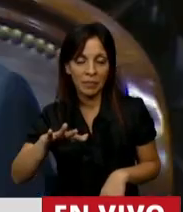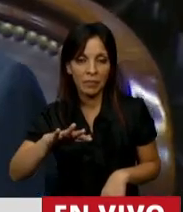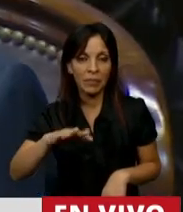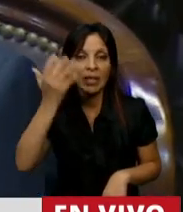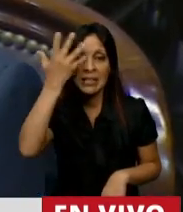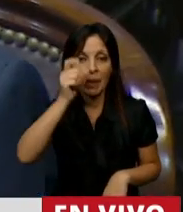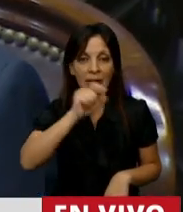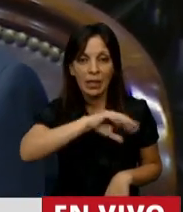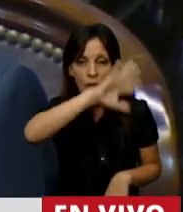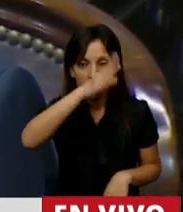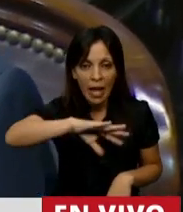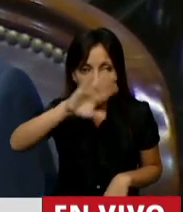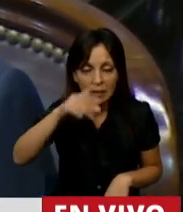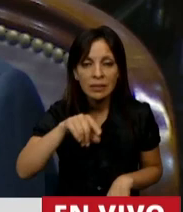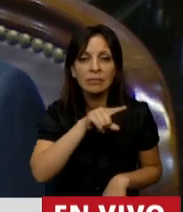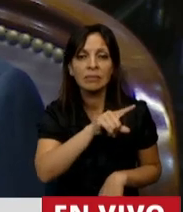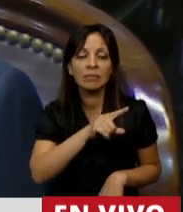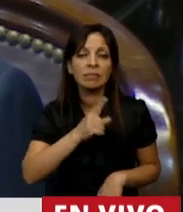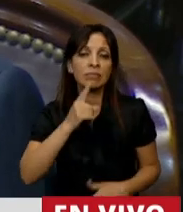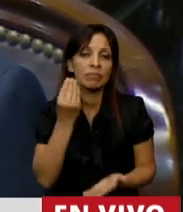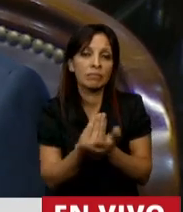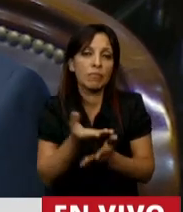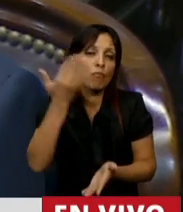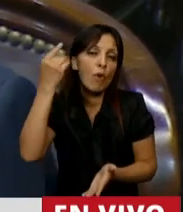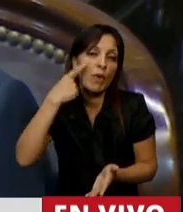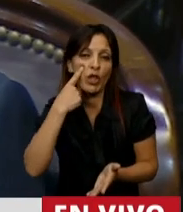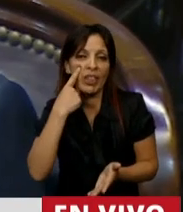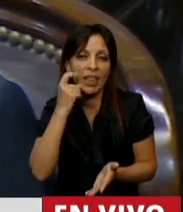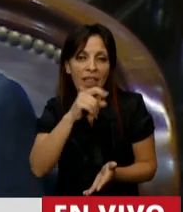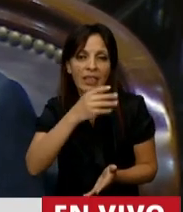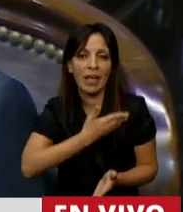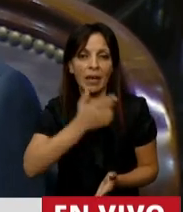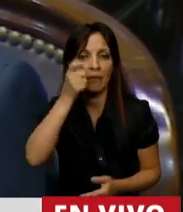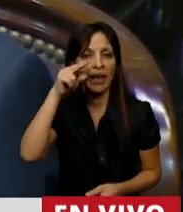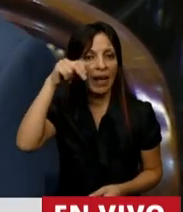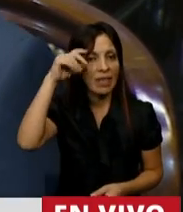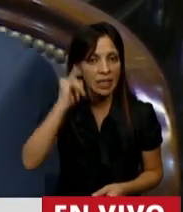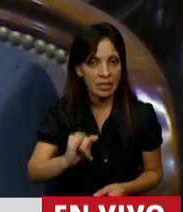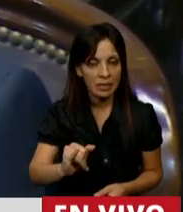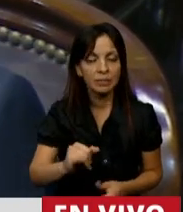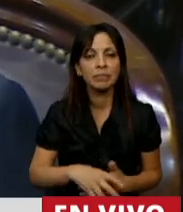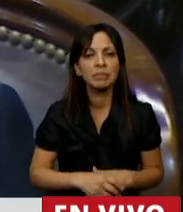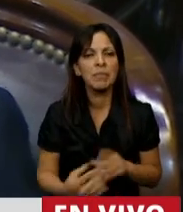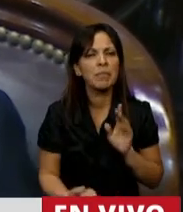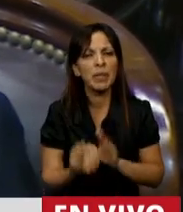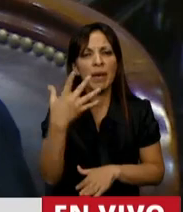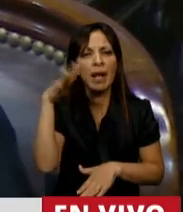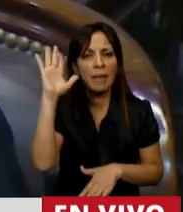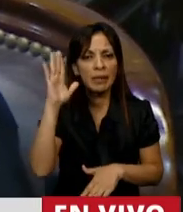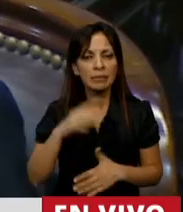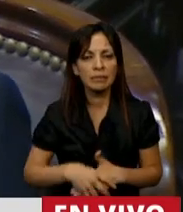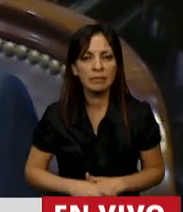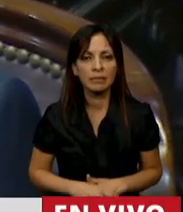Andes, por decisión de quien era intendente, Juan Carlos Fernández, izábamos por primera vez el